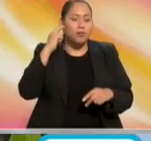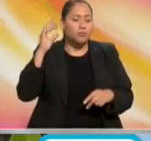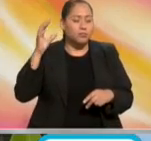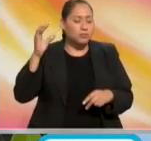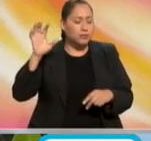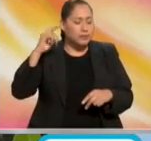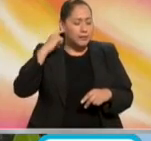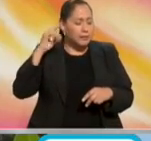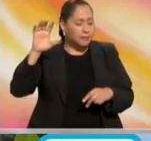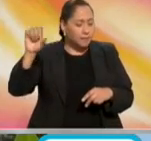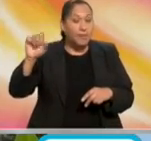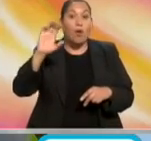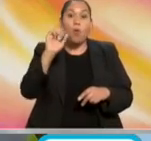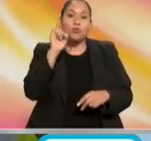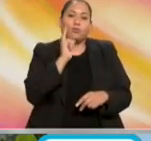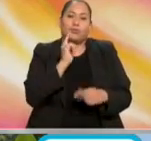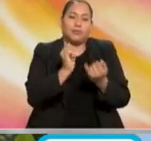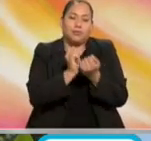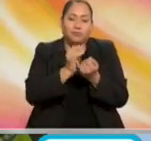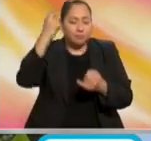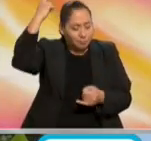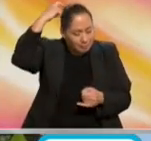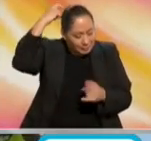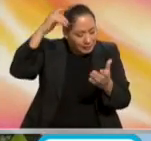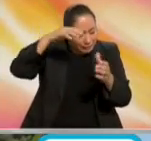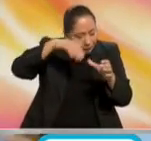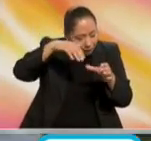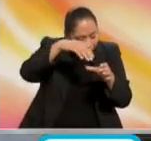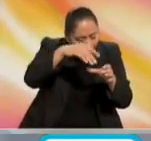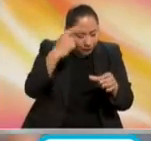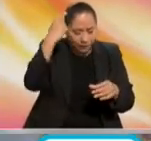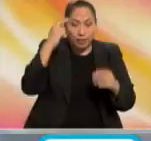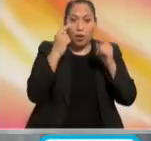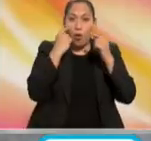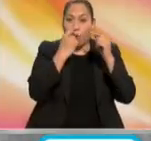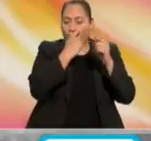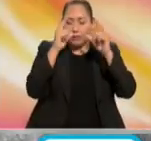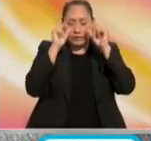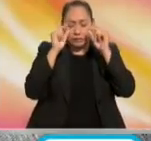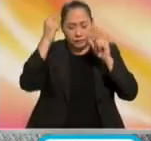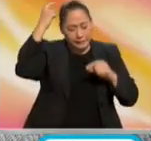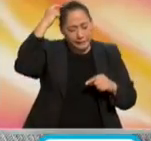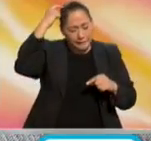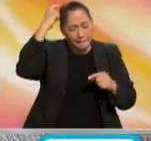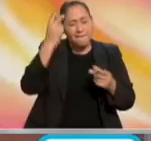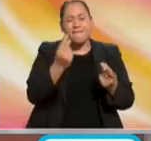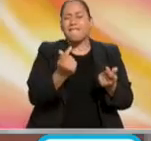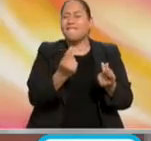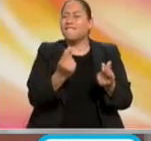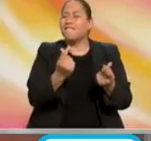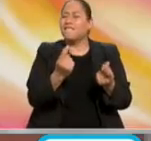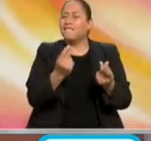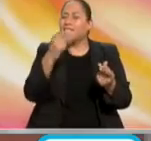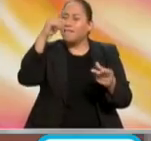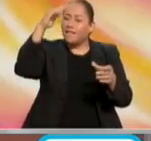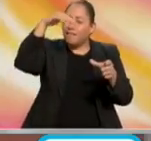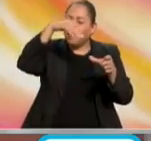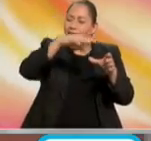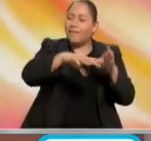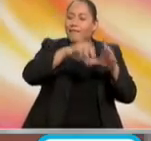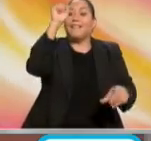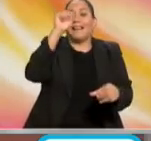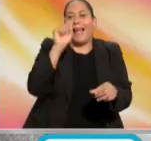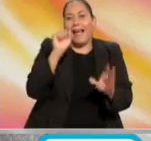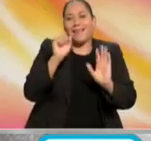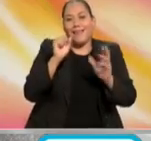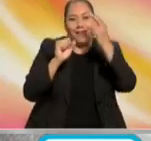tus ojos para irte a tu archivo interno, Ajá. buscas A tu dónde está la disco duro. información, exactamente, y entonces dices, ya me acordé, ¿no? Ajá. Pero también,